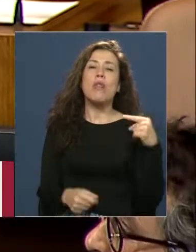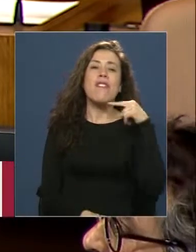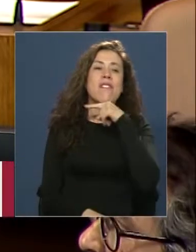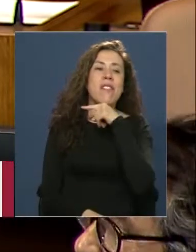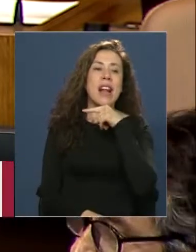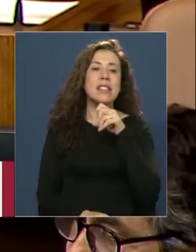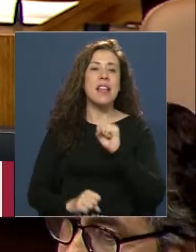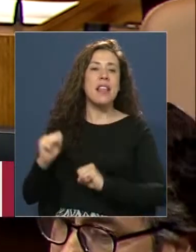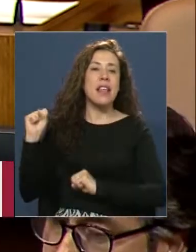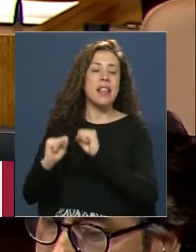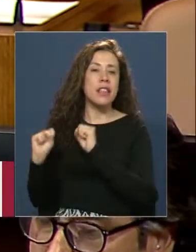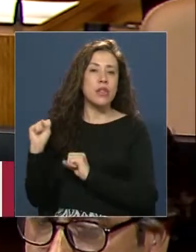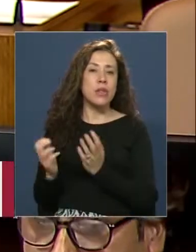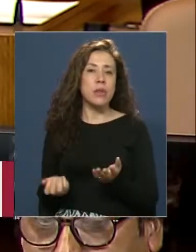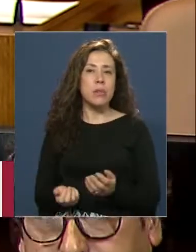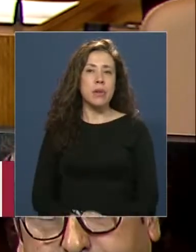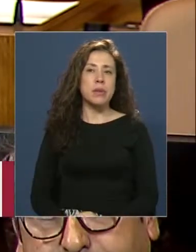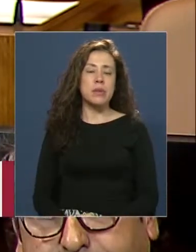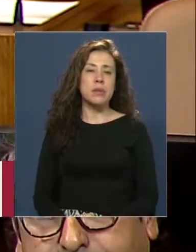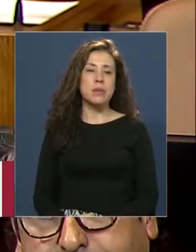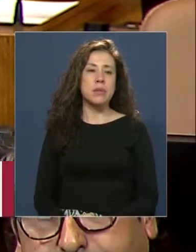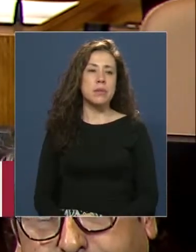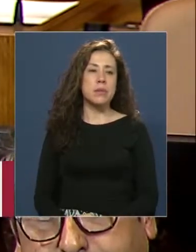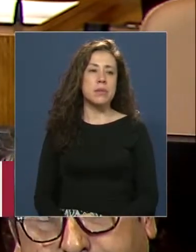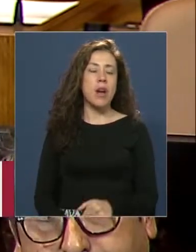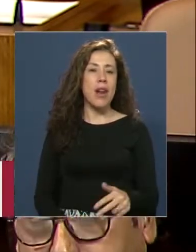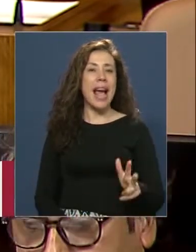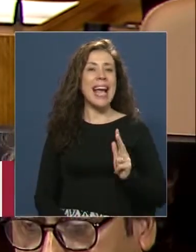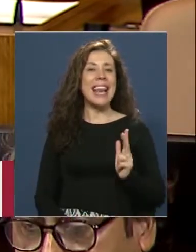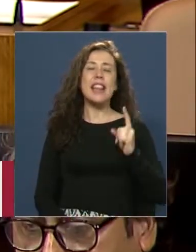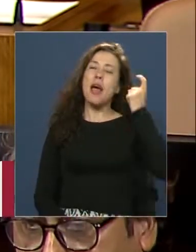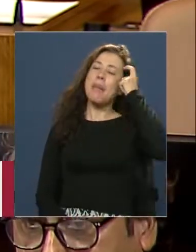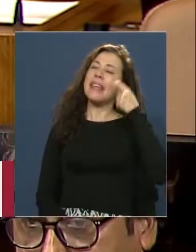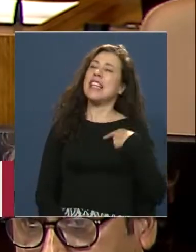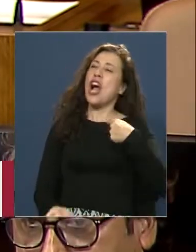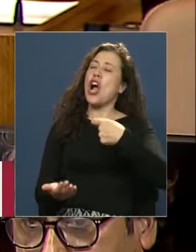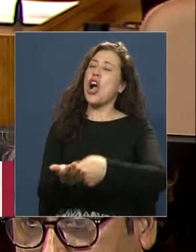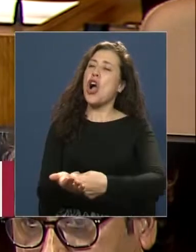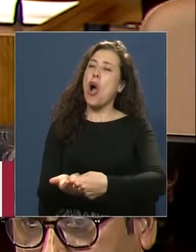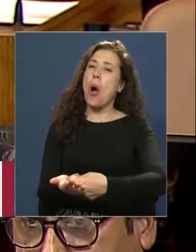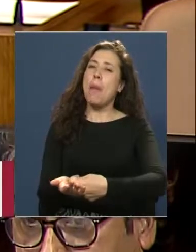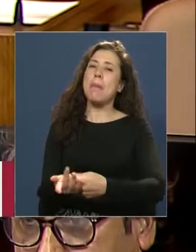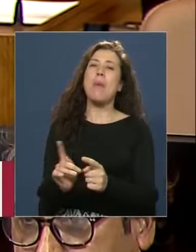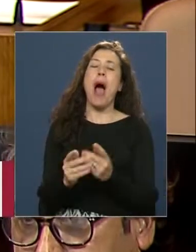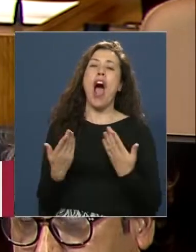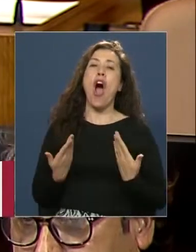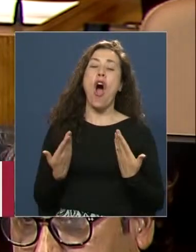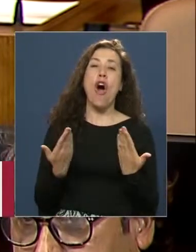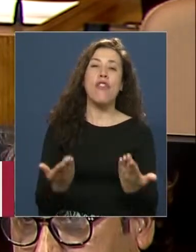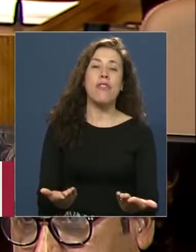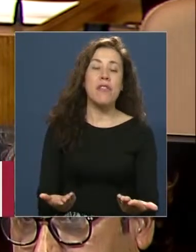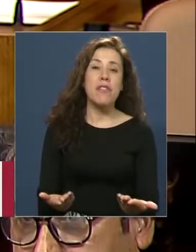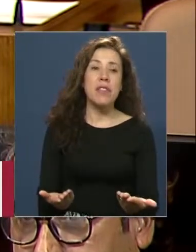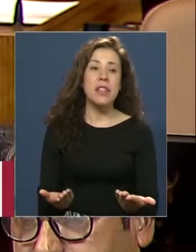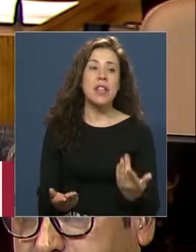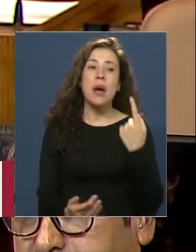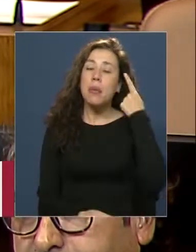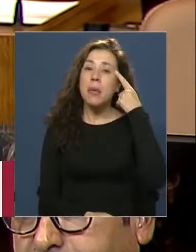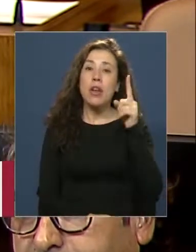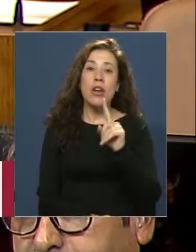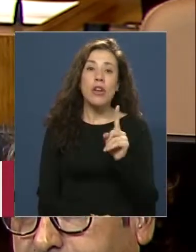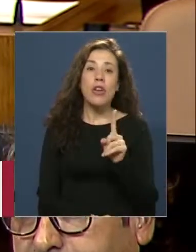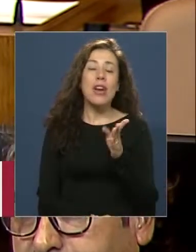artificial de la industria. Hoy en día el cliente piensa que está comprando solamente una oferta en circunstancias que lo que